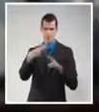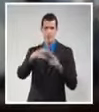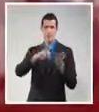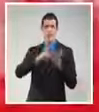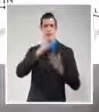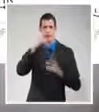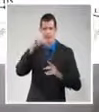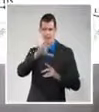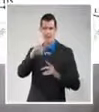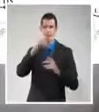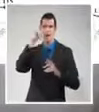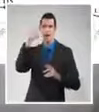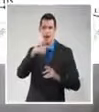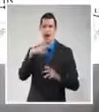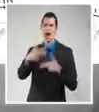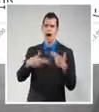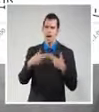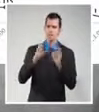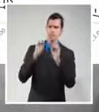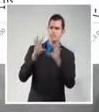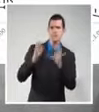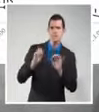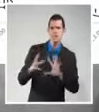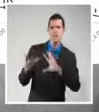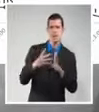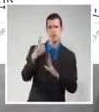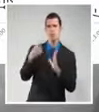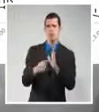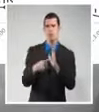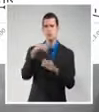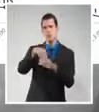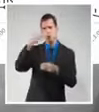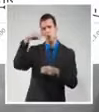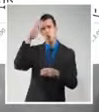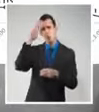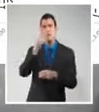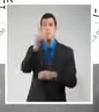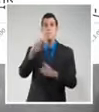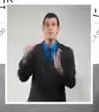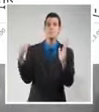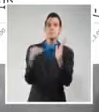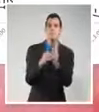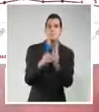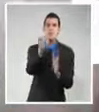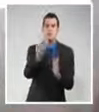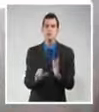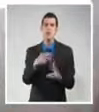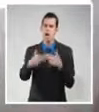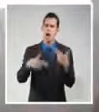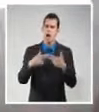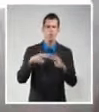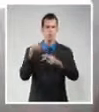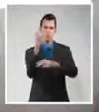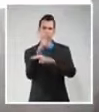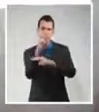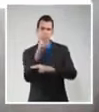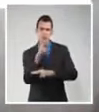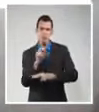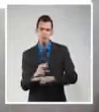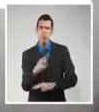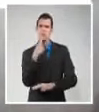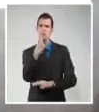Antillas 20.000 mensajes por hora hacían referencia de forma orgánica a la etiqueta Cuba Vive, en el ámbito